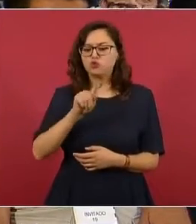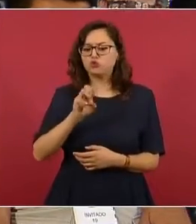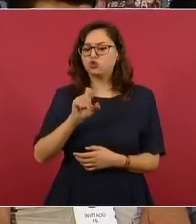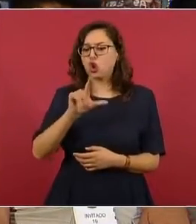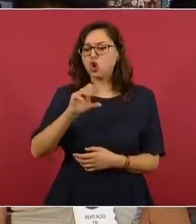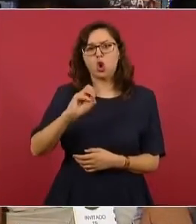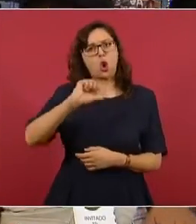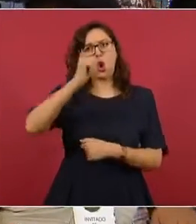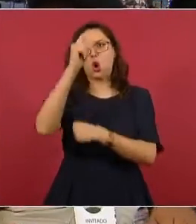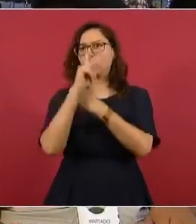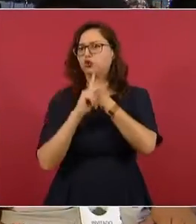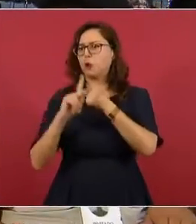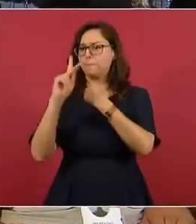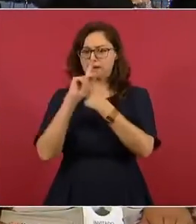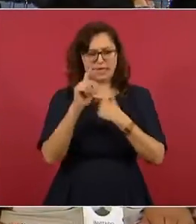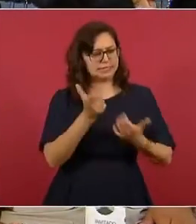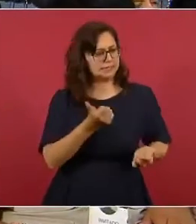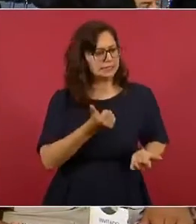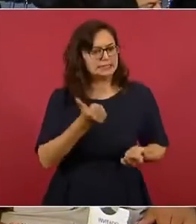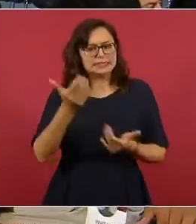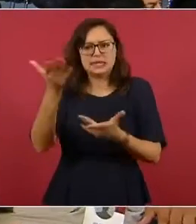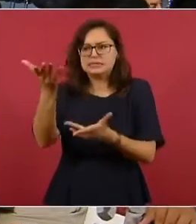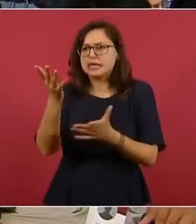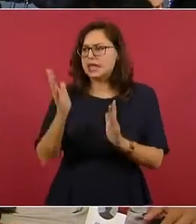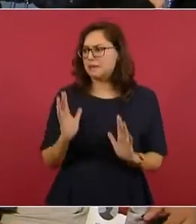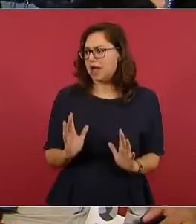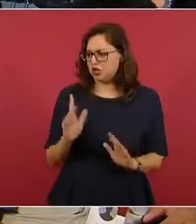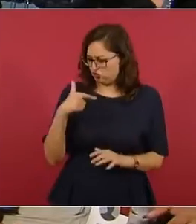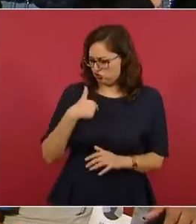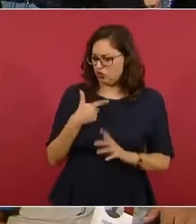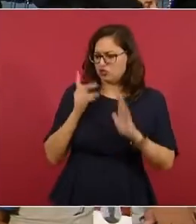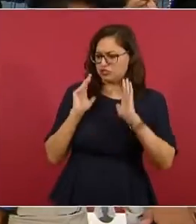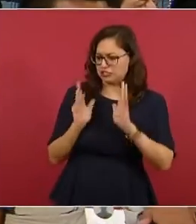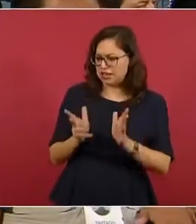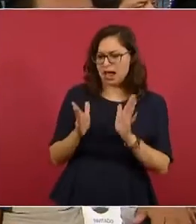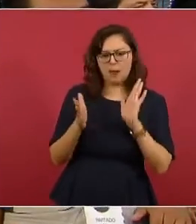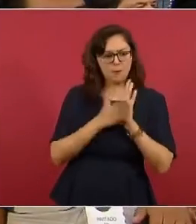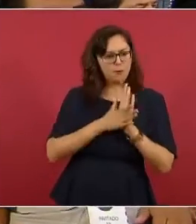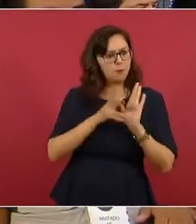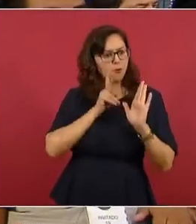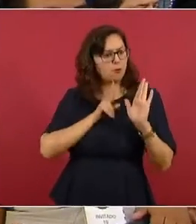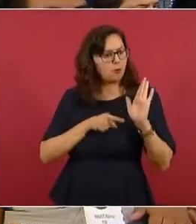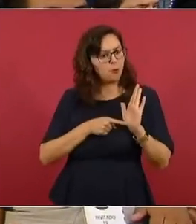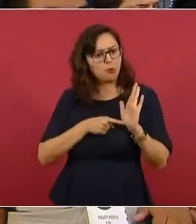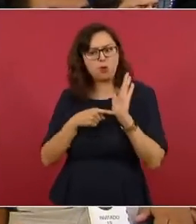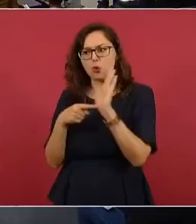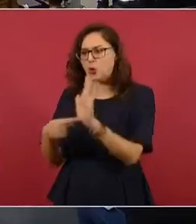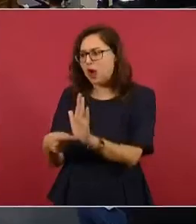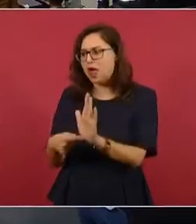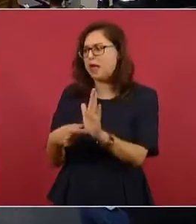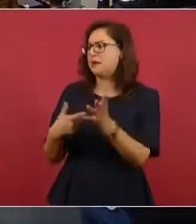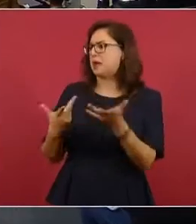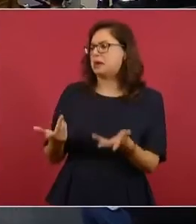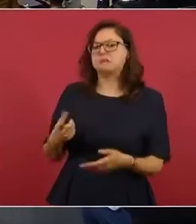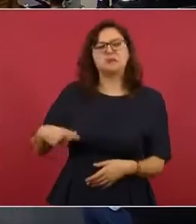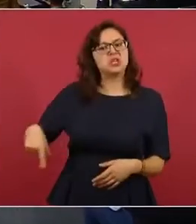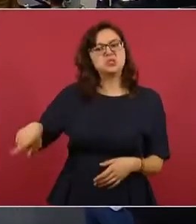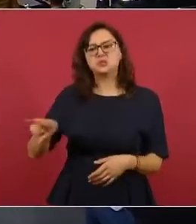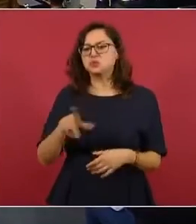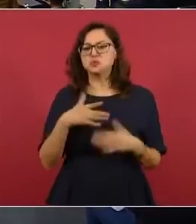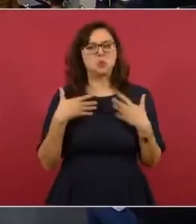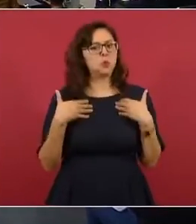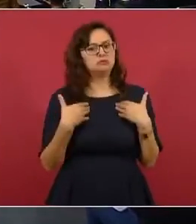estos señores, les mandé la información de Pemex, la información oficial, y pues como que